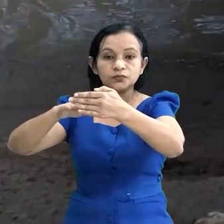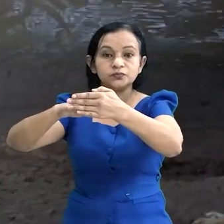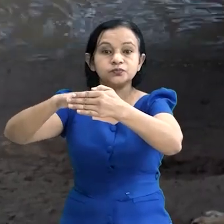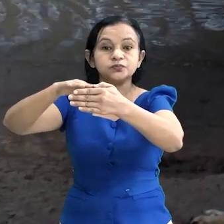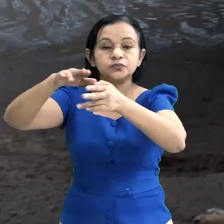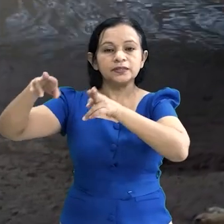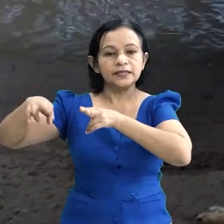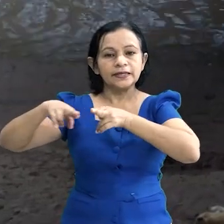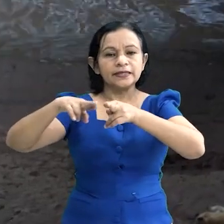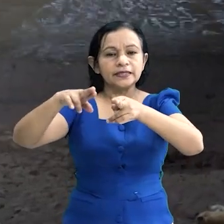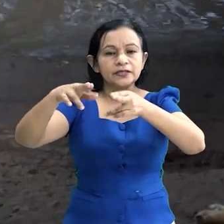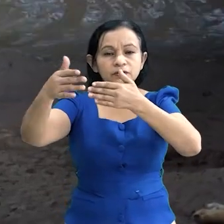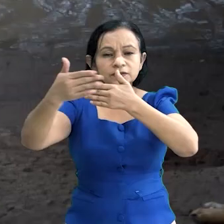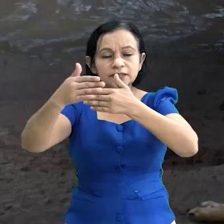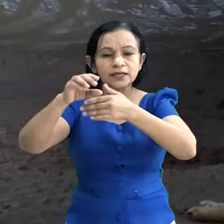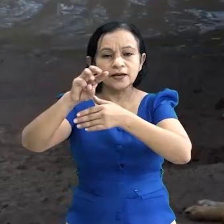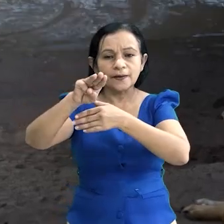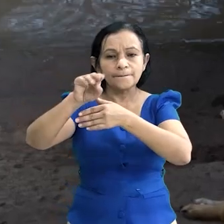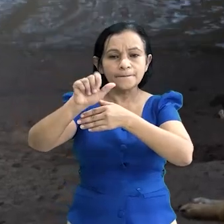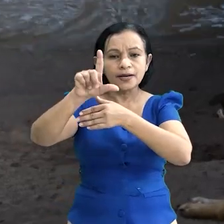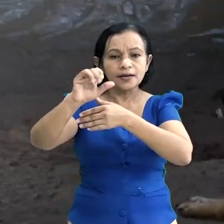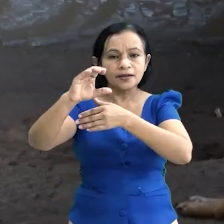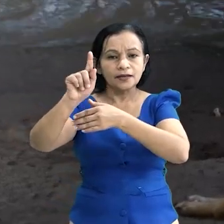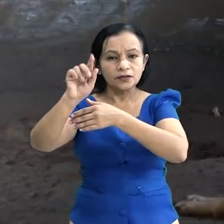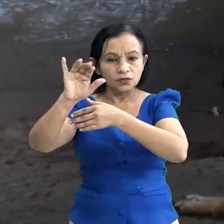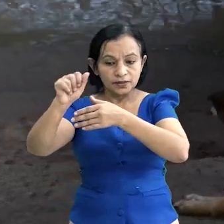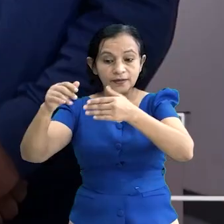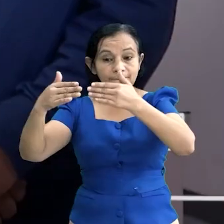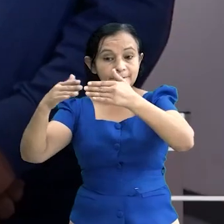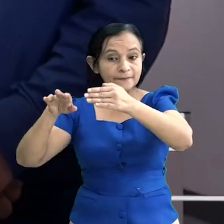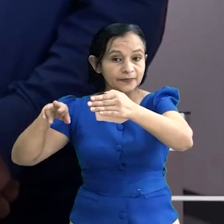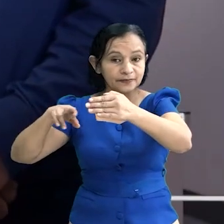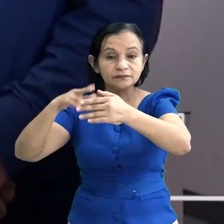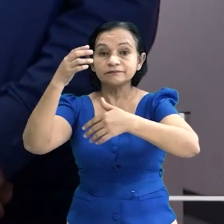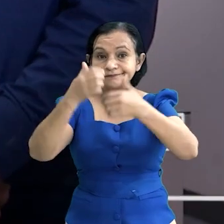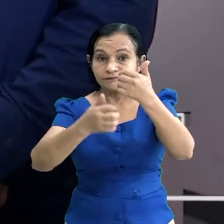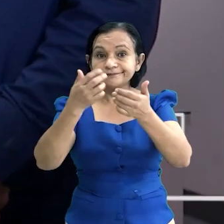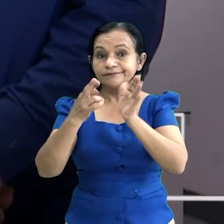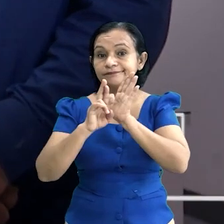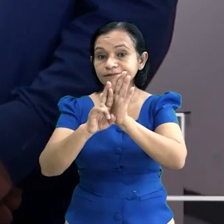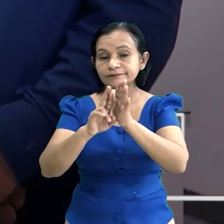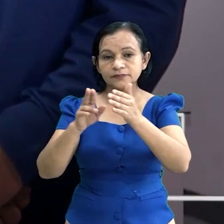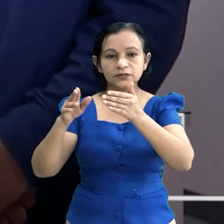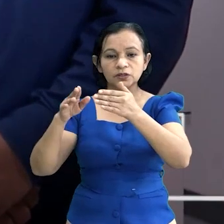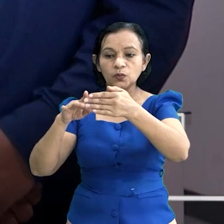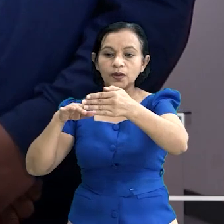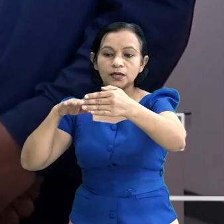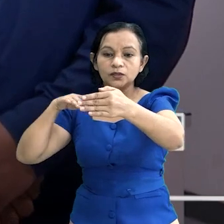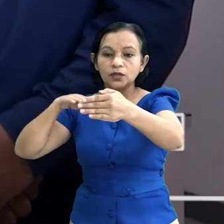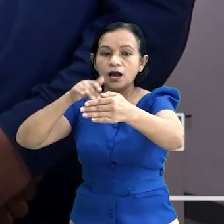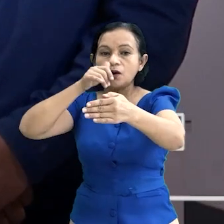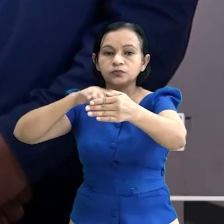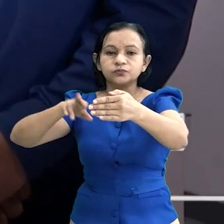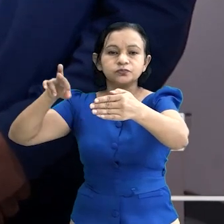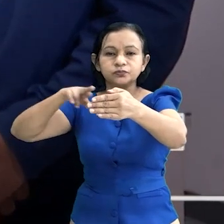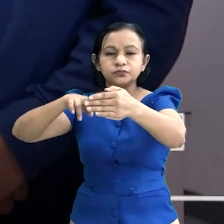río Malacatoya. Considerando que ante un fenómeno que lleve como resultado el desborde de esta presa y